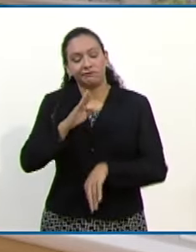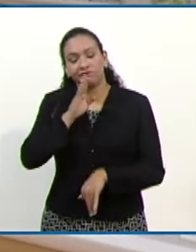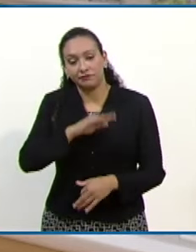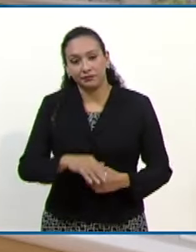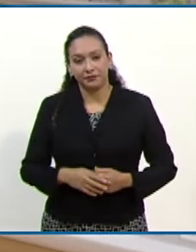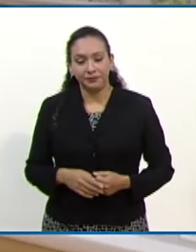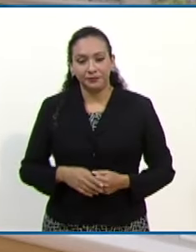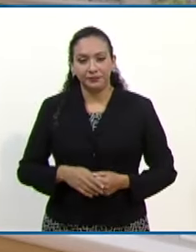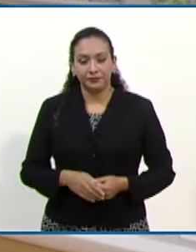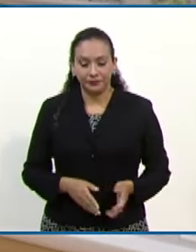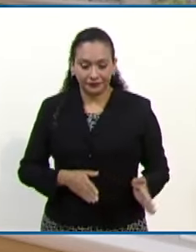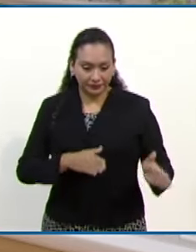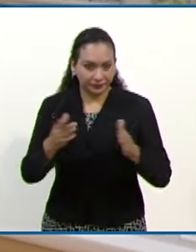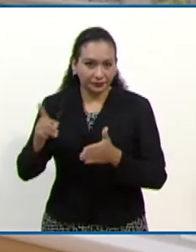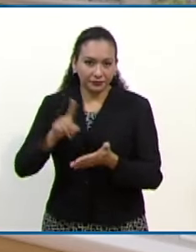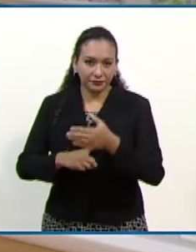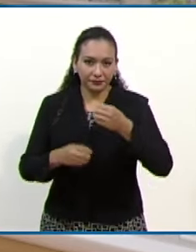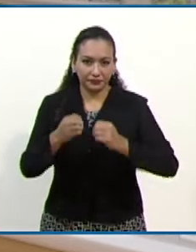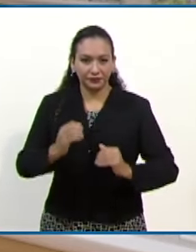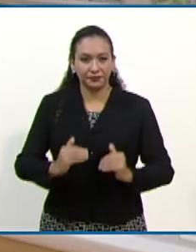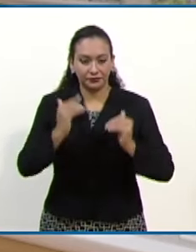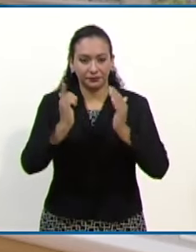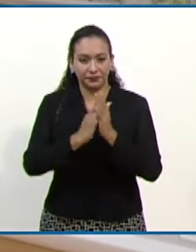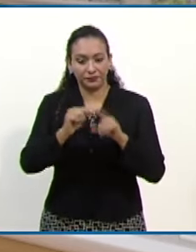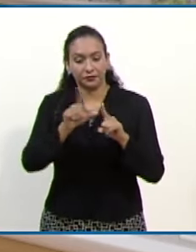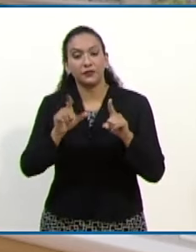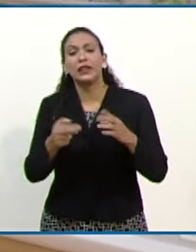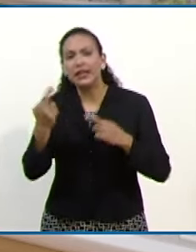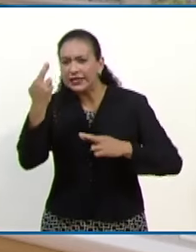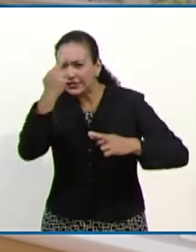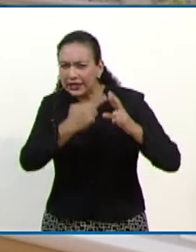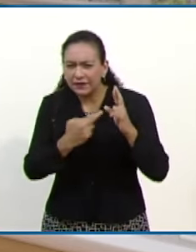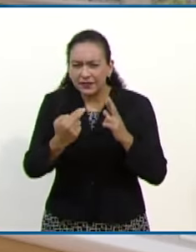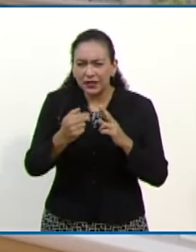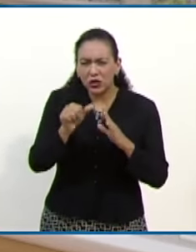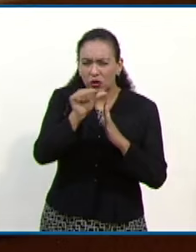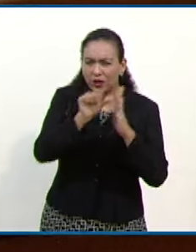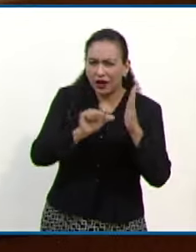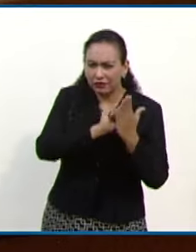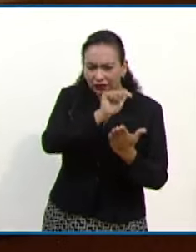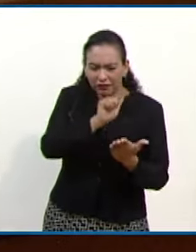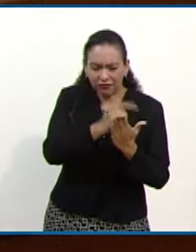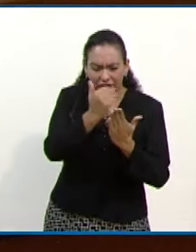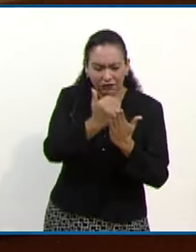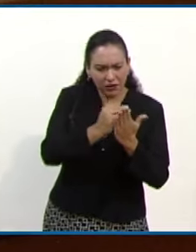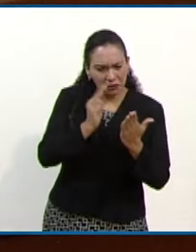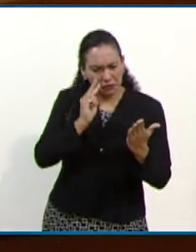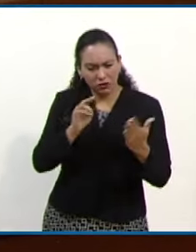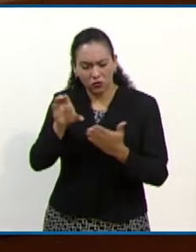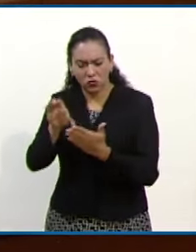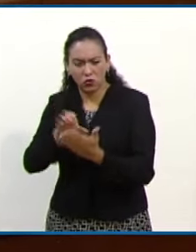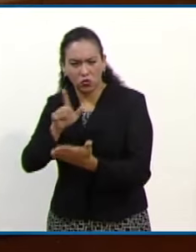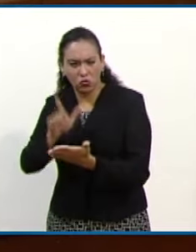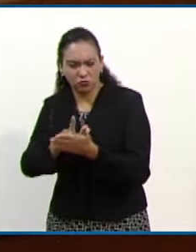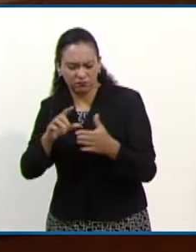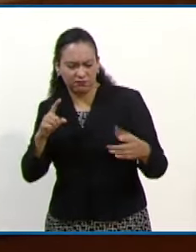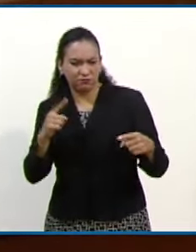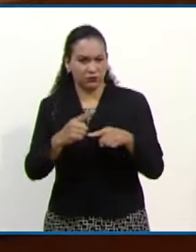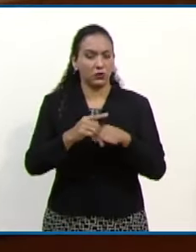más temas, el Pleno de la Corte declaró inconstitucional diversas disposiciones de leyes de ingresos de municipios de Chihuahua